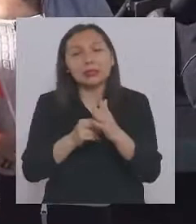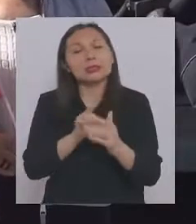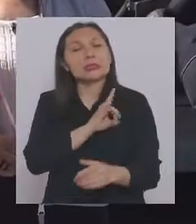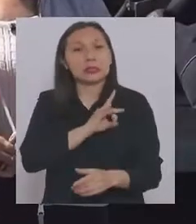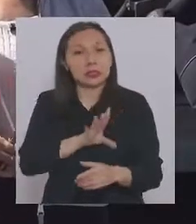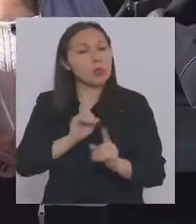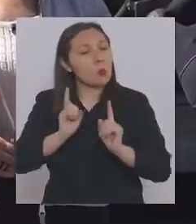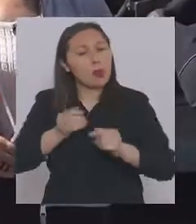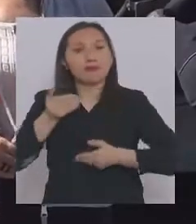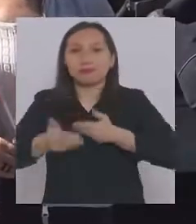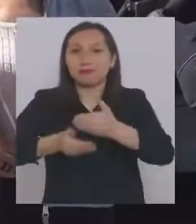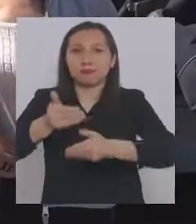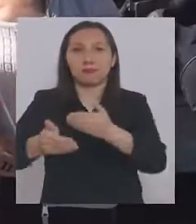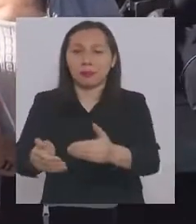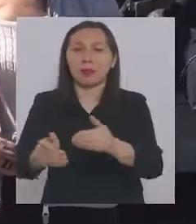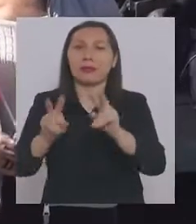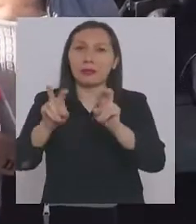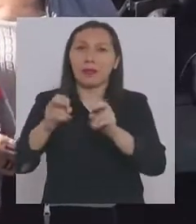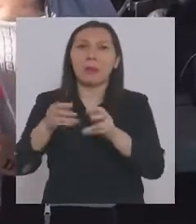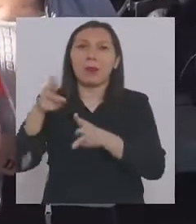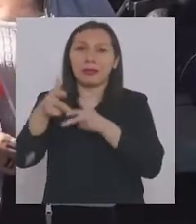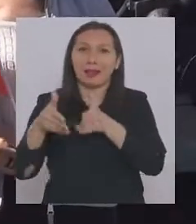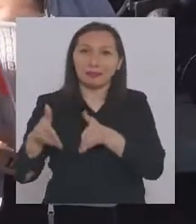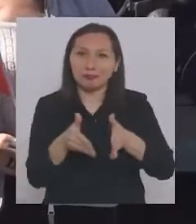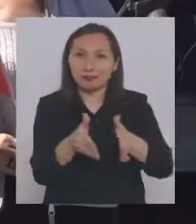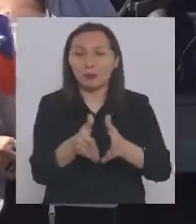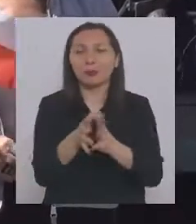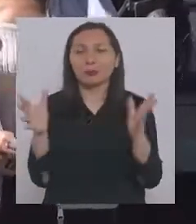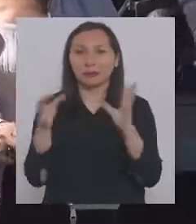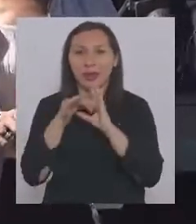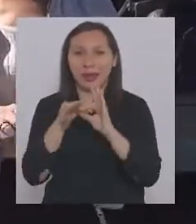sigue avanzando sobre rieles. Muchas gracias.